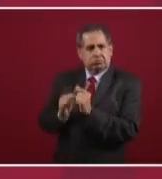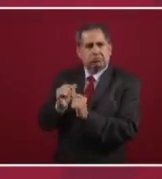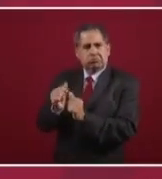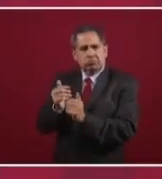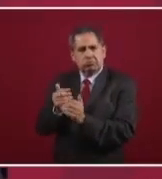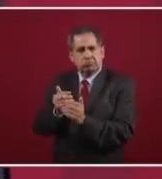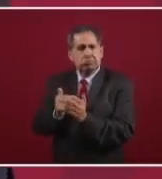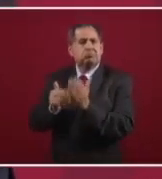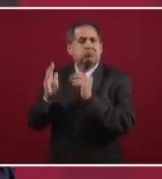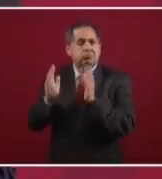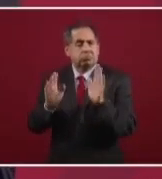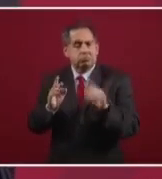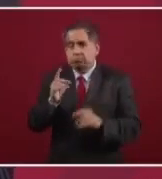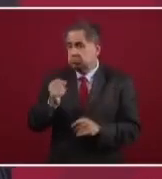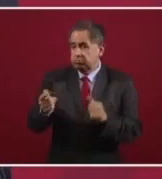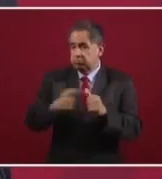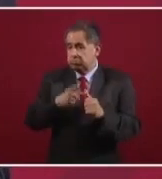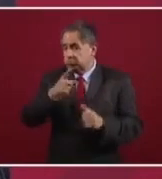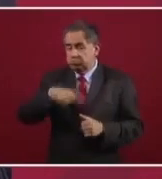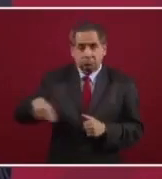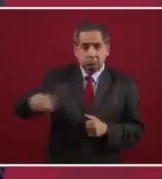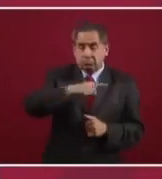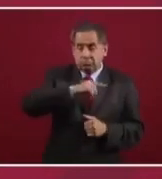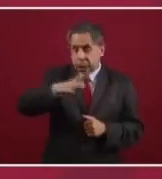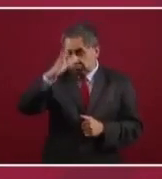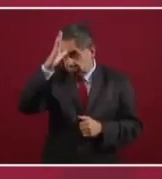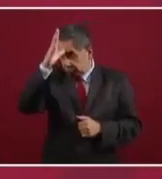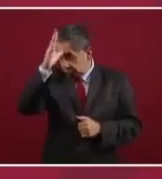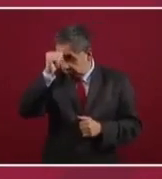es ponernos de acuerdo, aunque nos lleve tiempo,